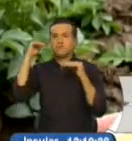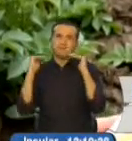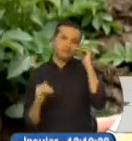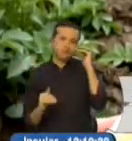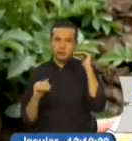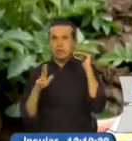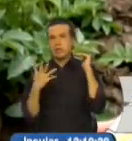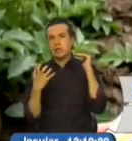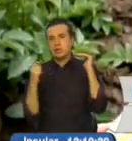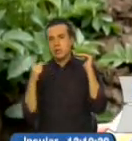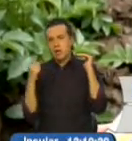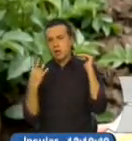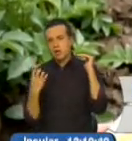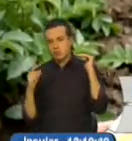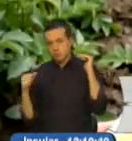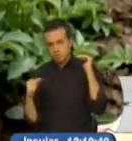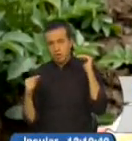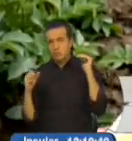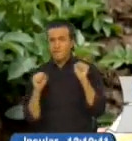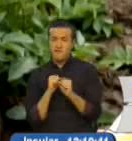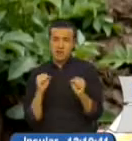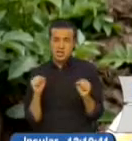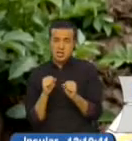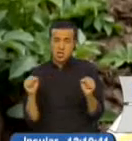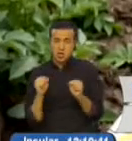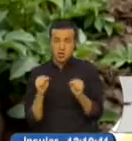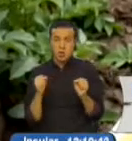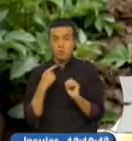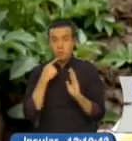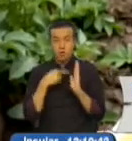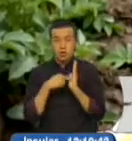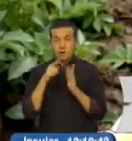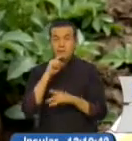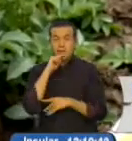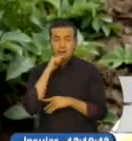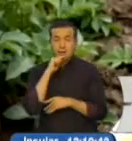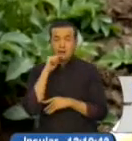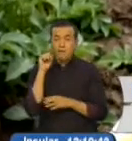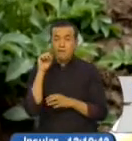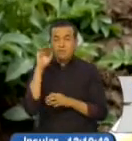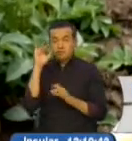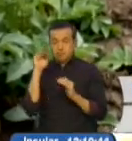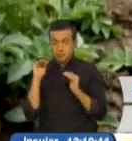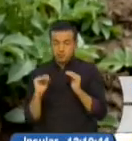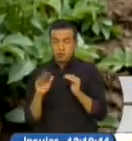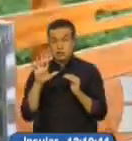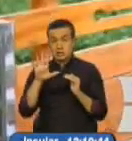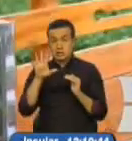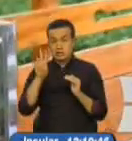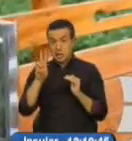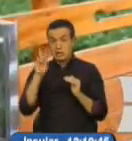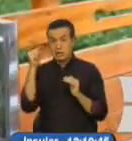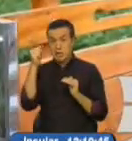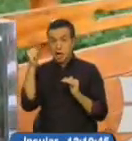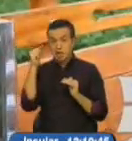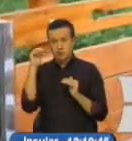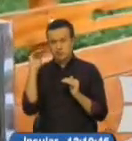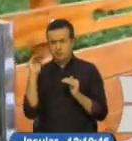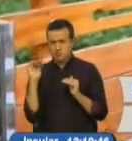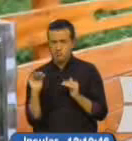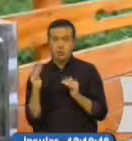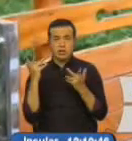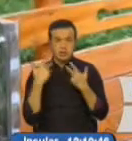Y baja de golpe a unos 15, 14, sí. Hoy, por ejemplo, en la de las heladas, pues hablamos de un 6. Estamos pasando a la